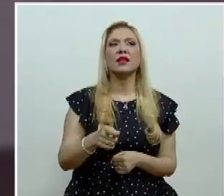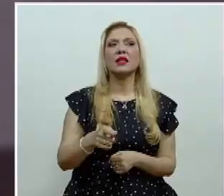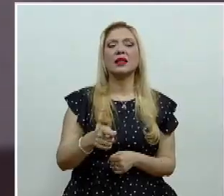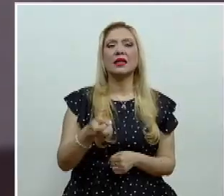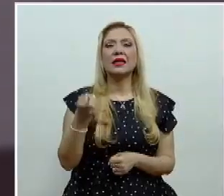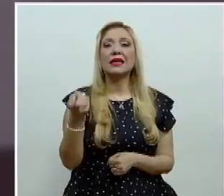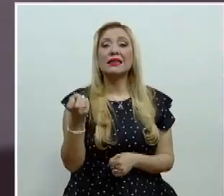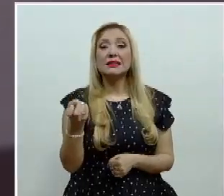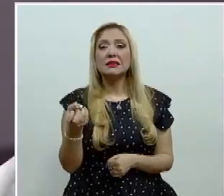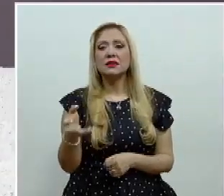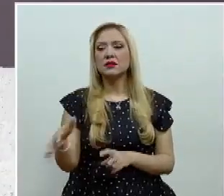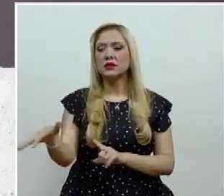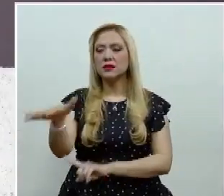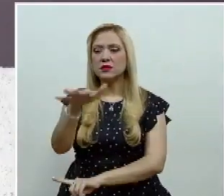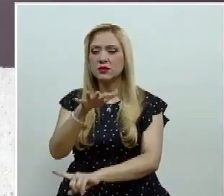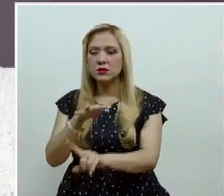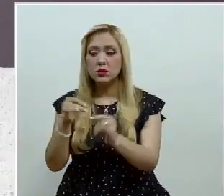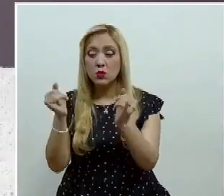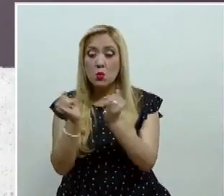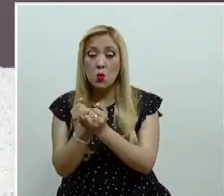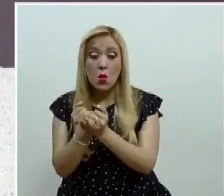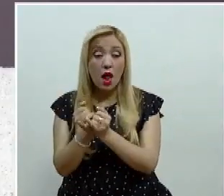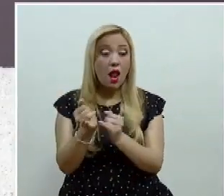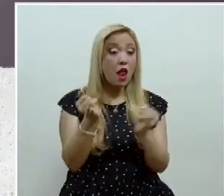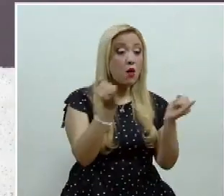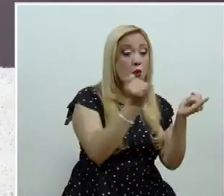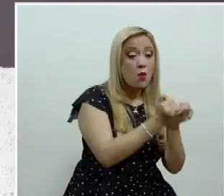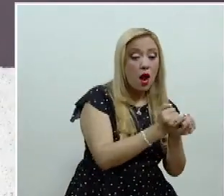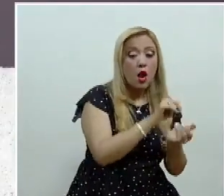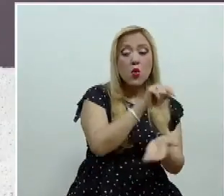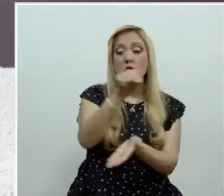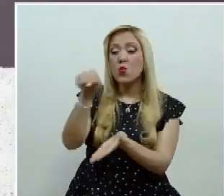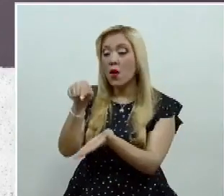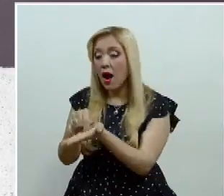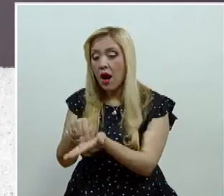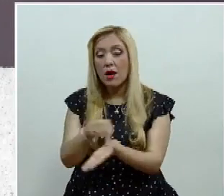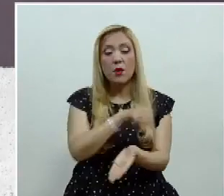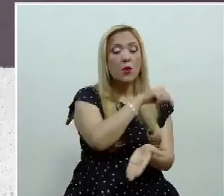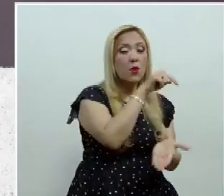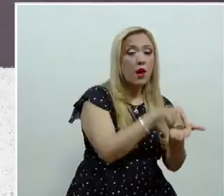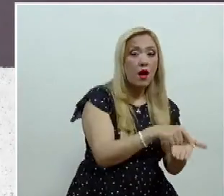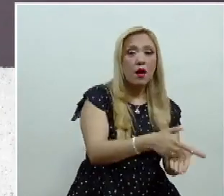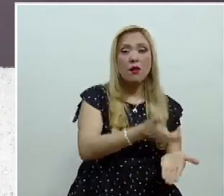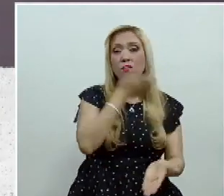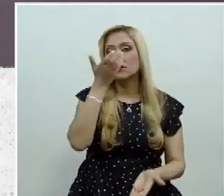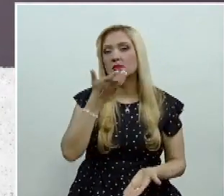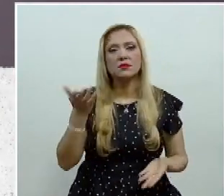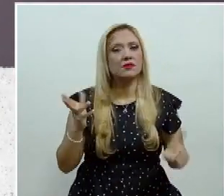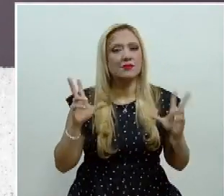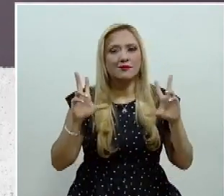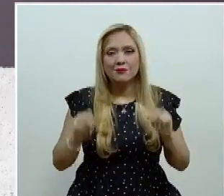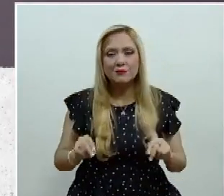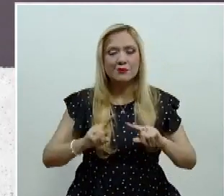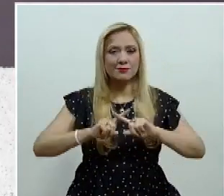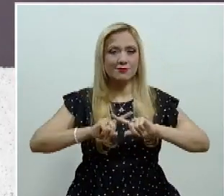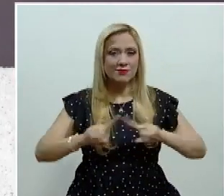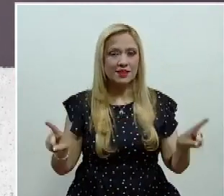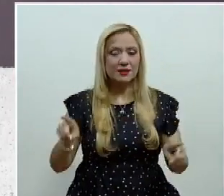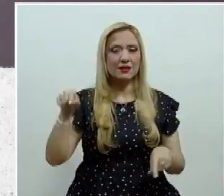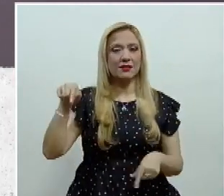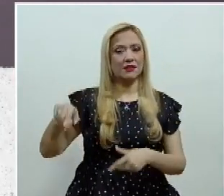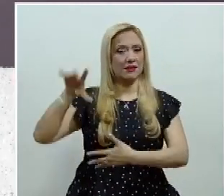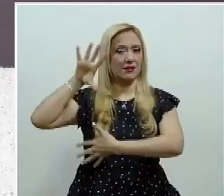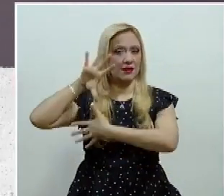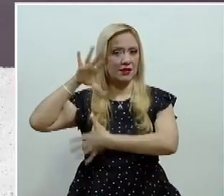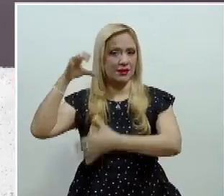este contexto que los protocolos, la Corte Interamericana, la Corte de nuestro país,